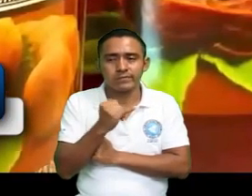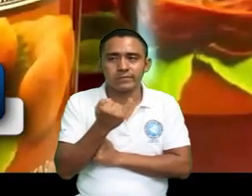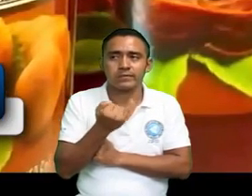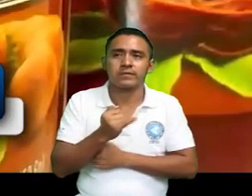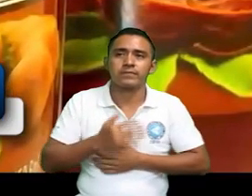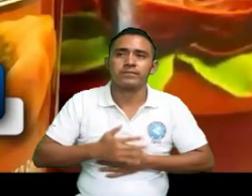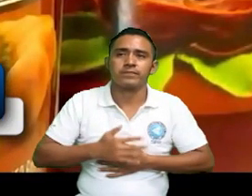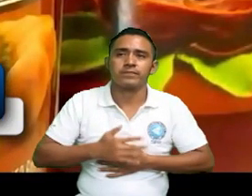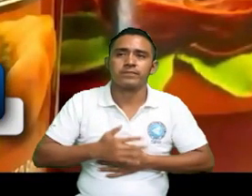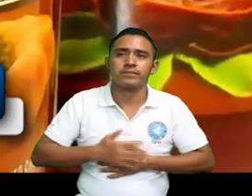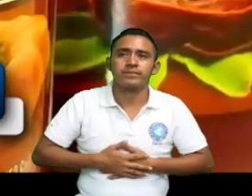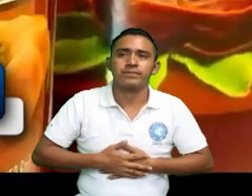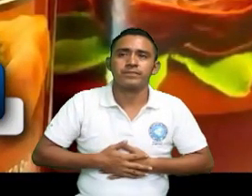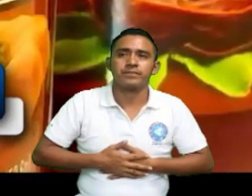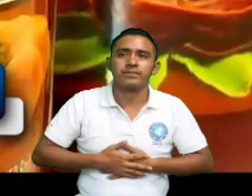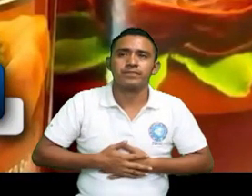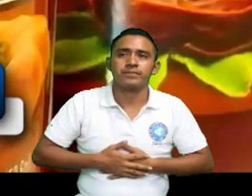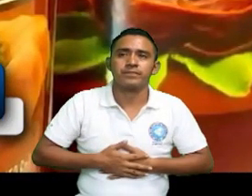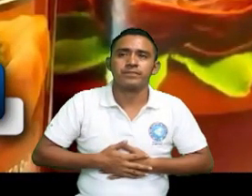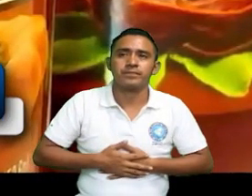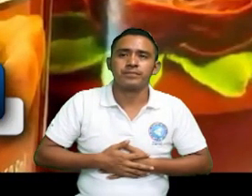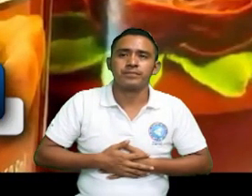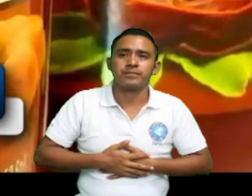prácticamente la